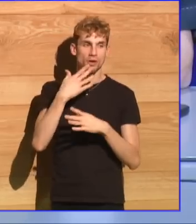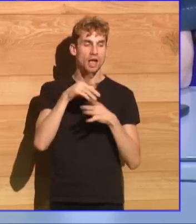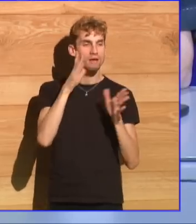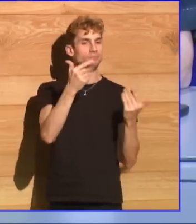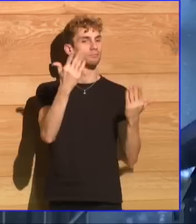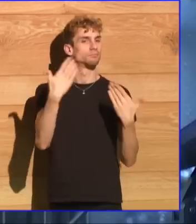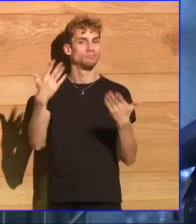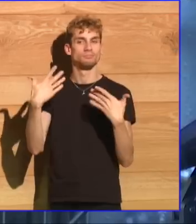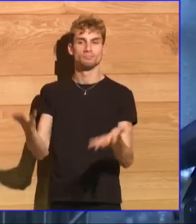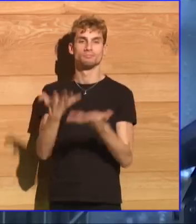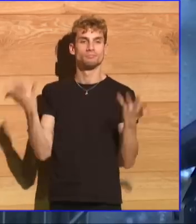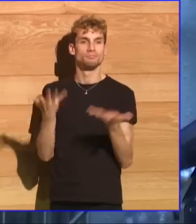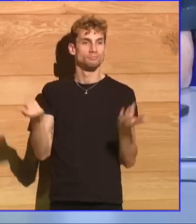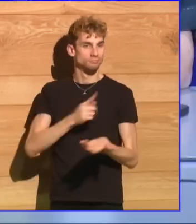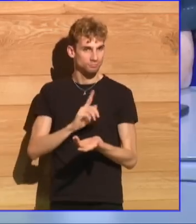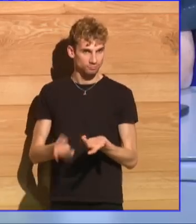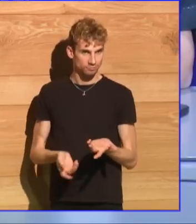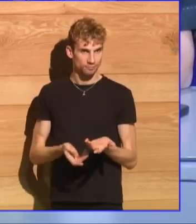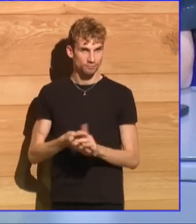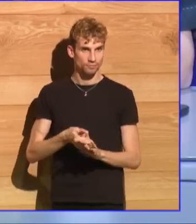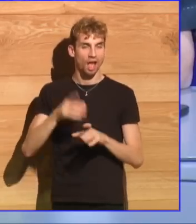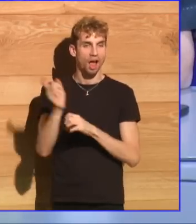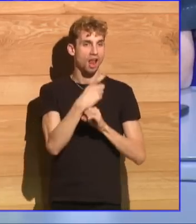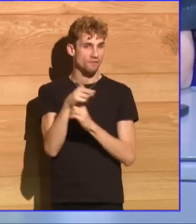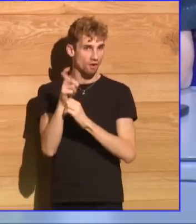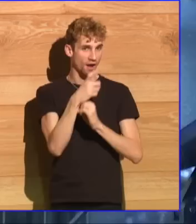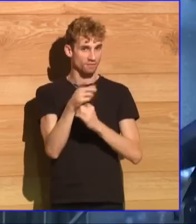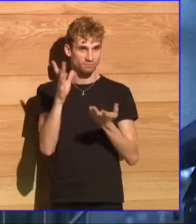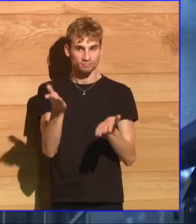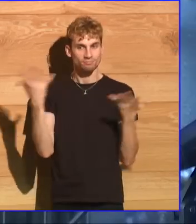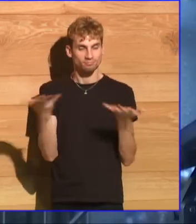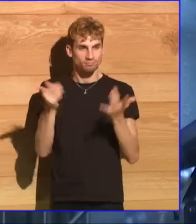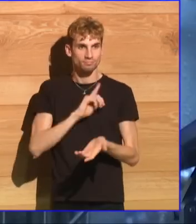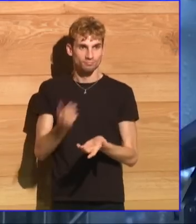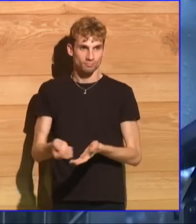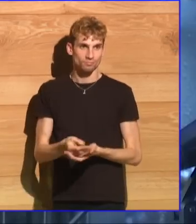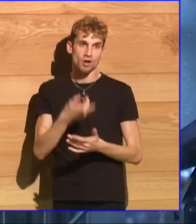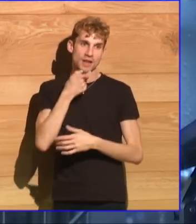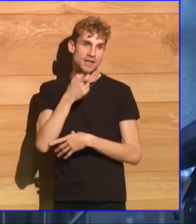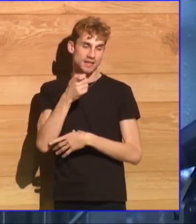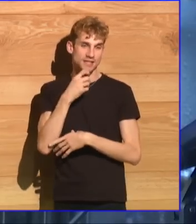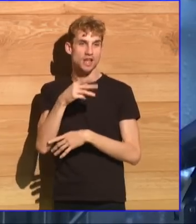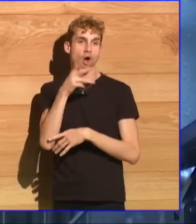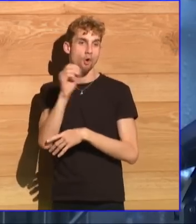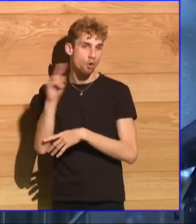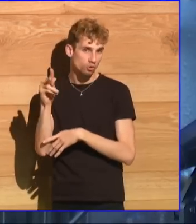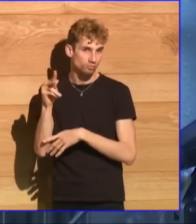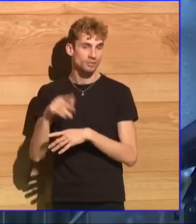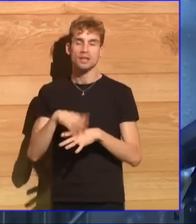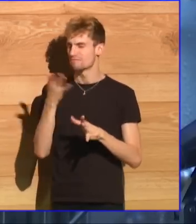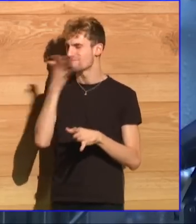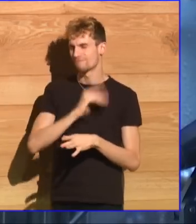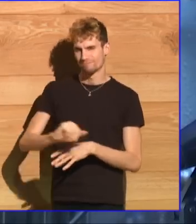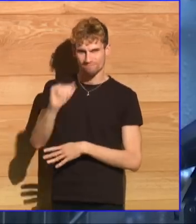Garfio. Sí, sí, sí, Tirori, sí, sí. Bueno, en inglés es tirori, Hook, ¿eh? Pero- Hook. Give me the hook. Hook. Hook. Give me the hook. Es precioso, le